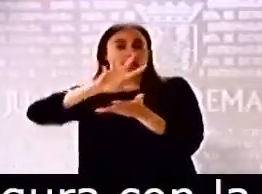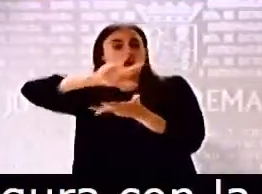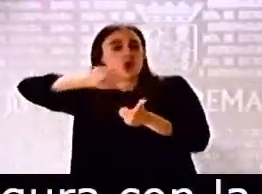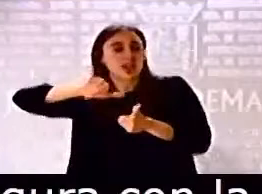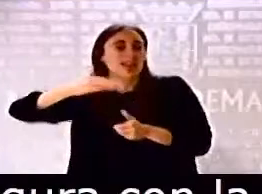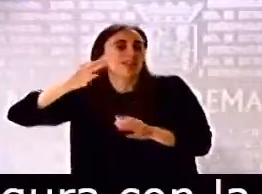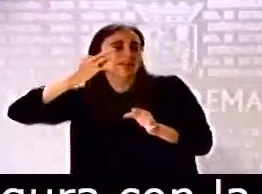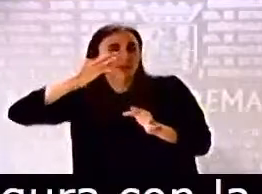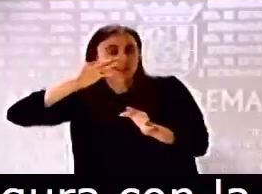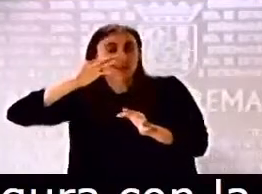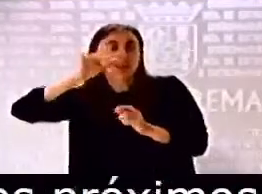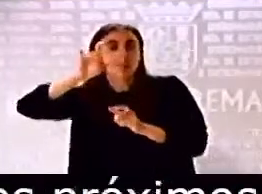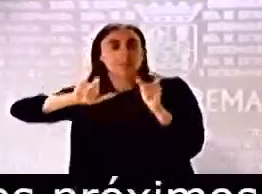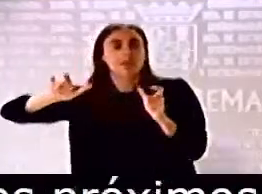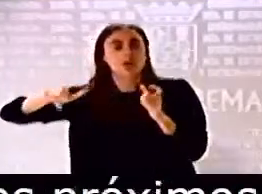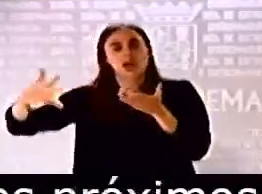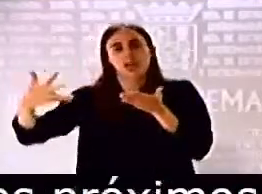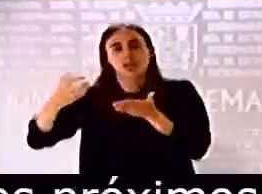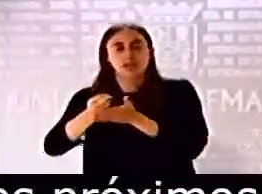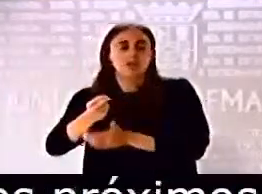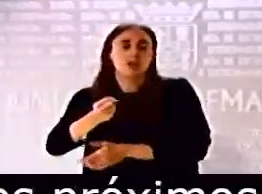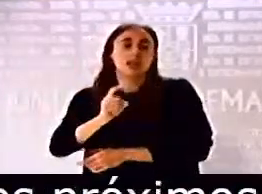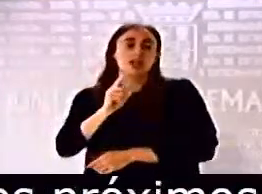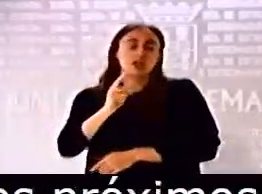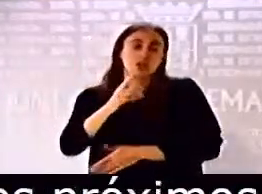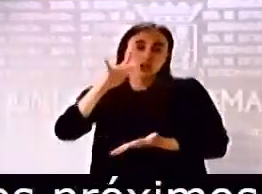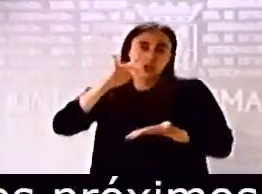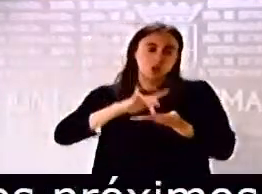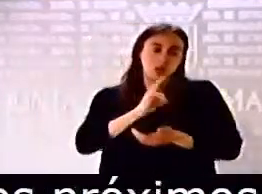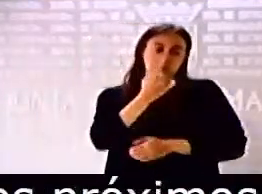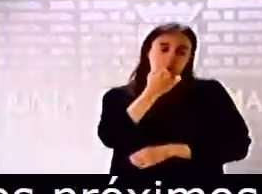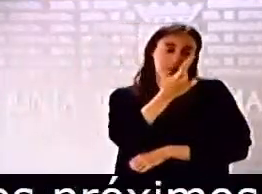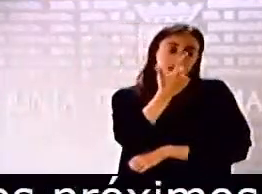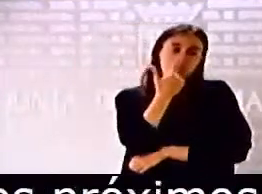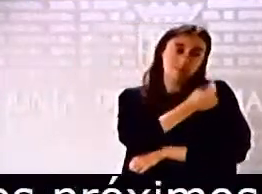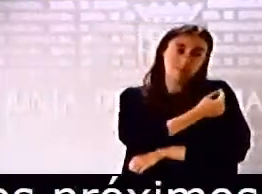a todas aquellas personas que se vacunaron con AstraZeneca.